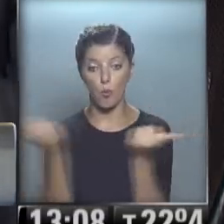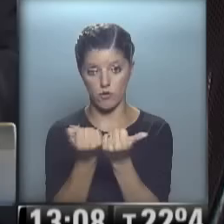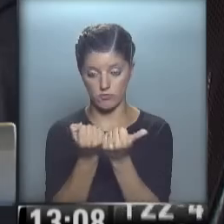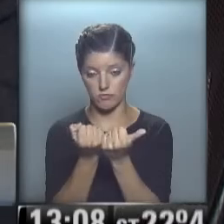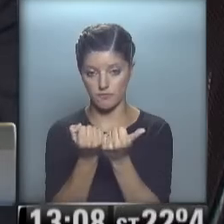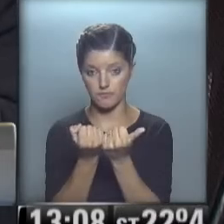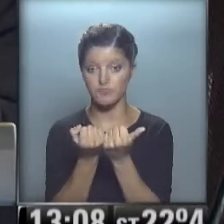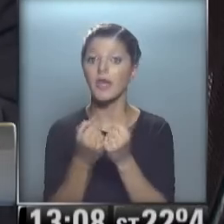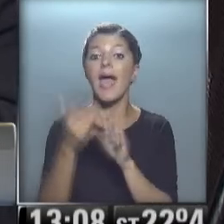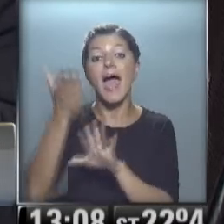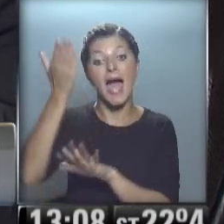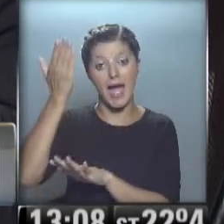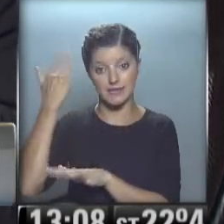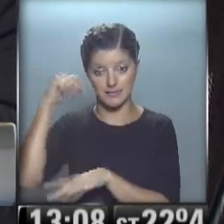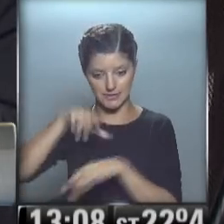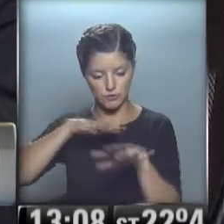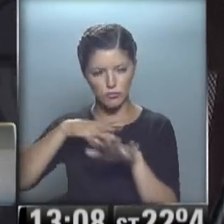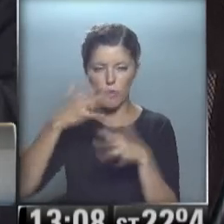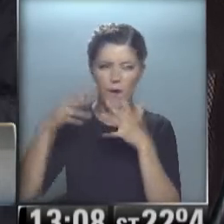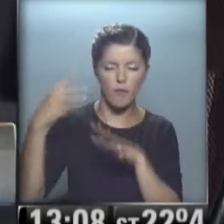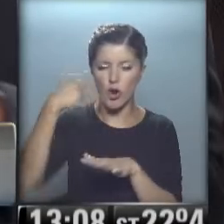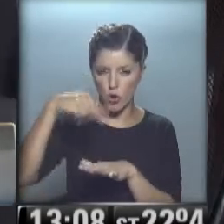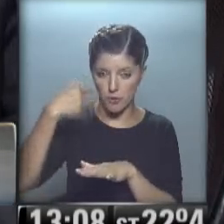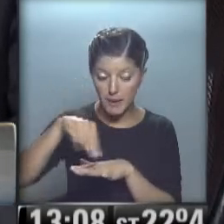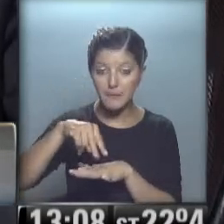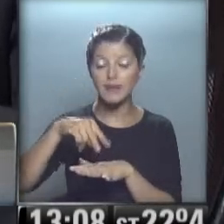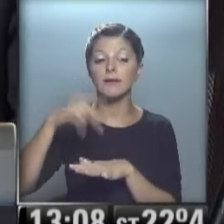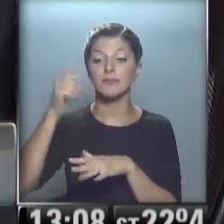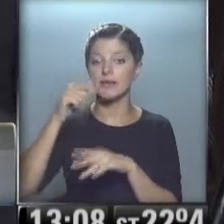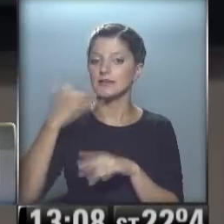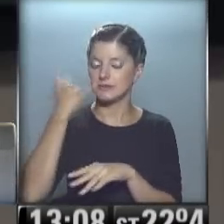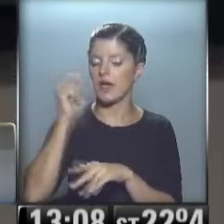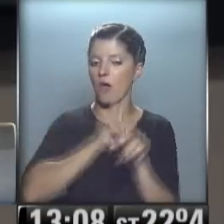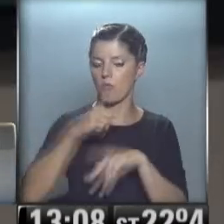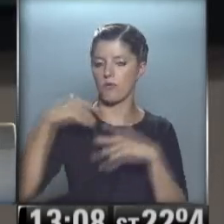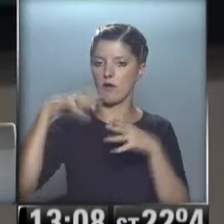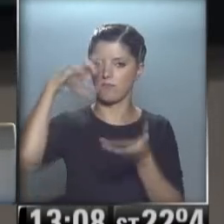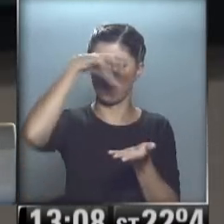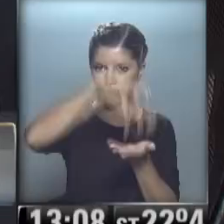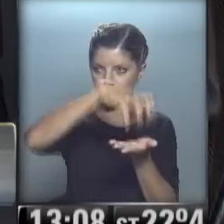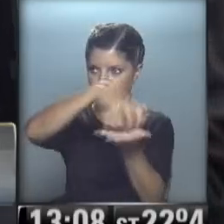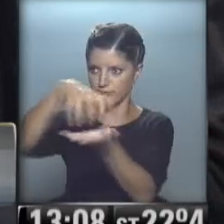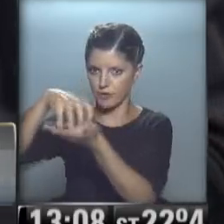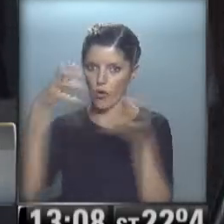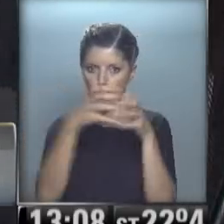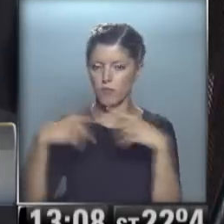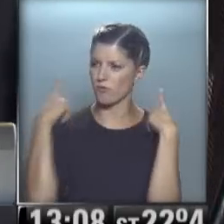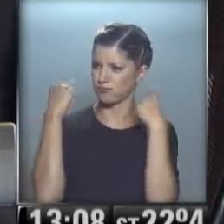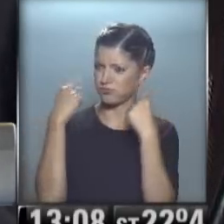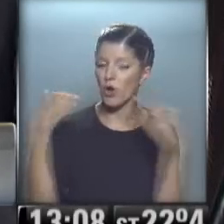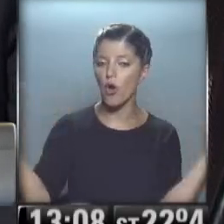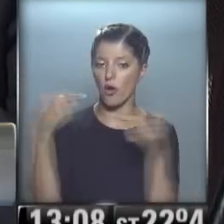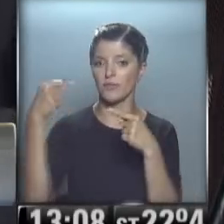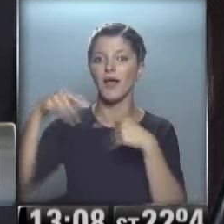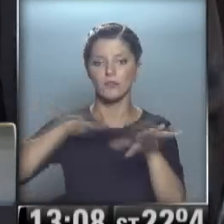había en aquel momento, esto fue a mediados de noviembre, ya en ese momento había grandes concentraciones en Ucrania de aquellos que se oponían, advirtiendo